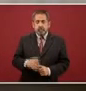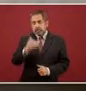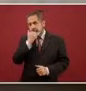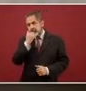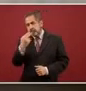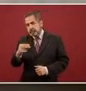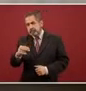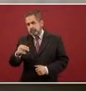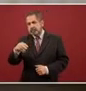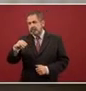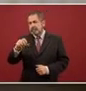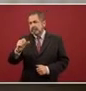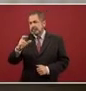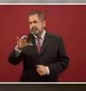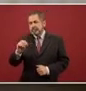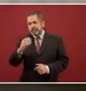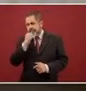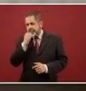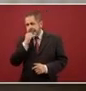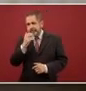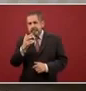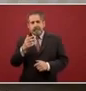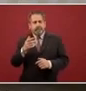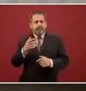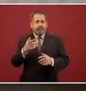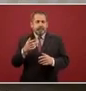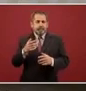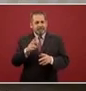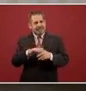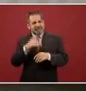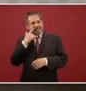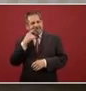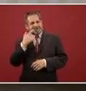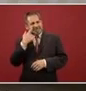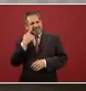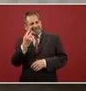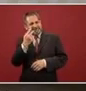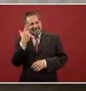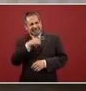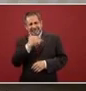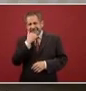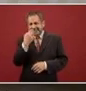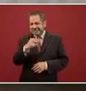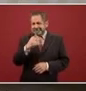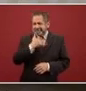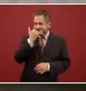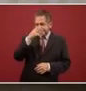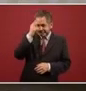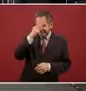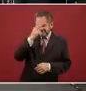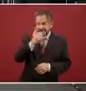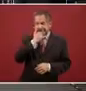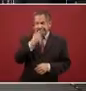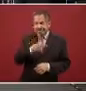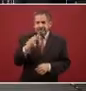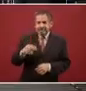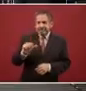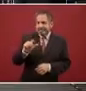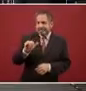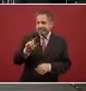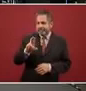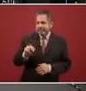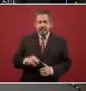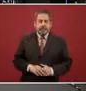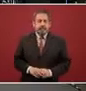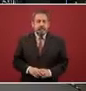Perdón, yo le vengo diciendo a Mauricio desde el 22 de enero, perdón Alejandro, con razón veía que cada vez me miraba más feo. Alejandro, disculpe.